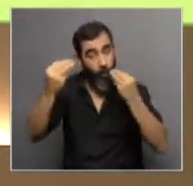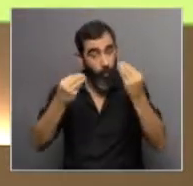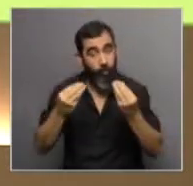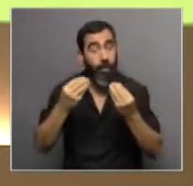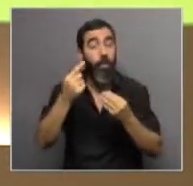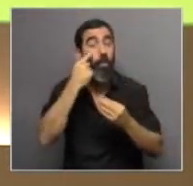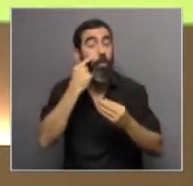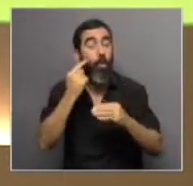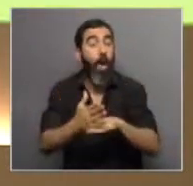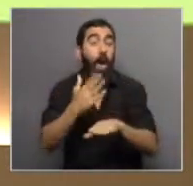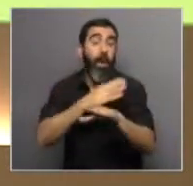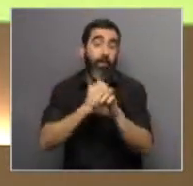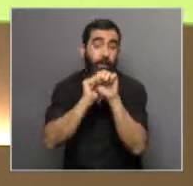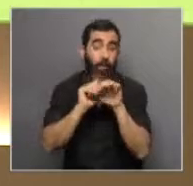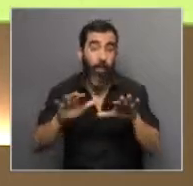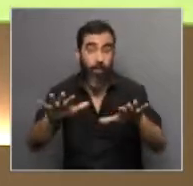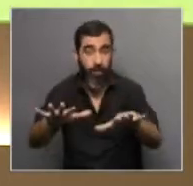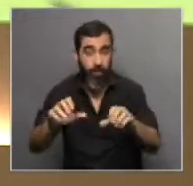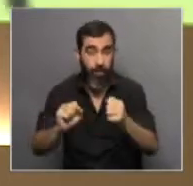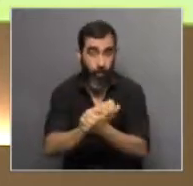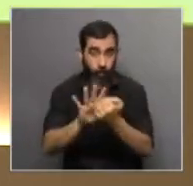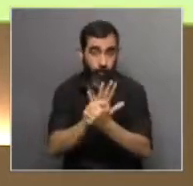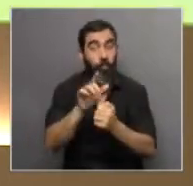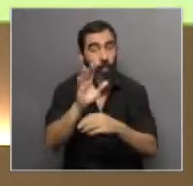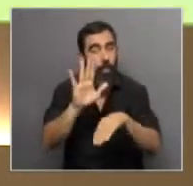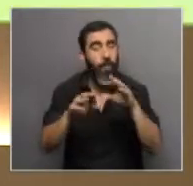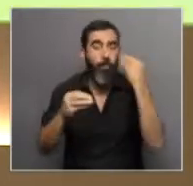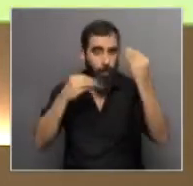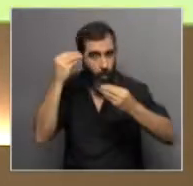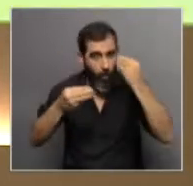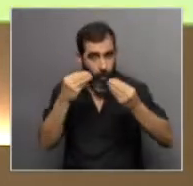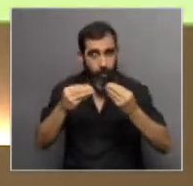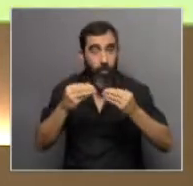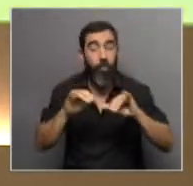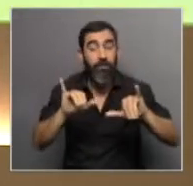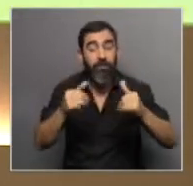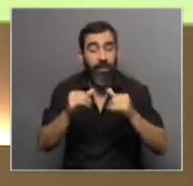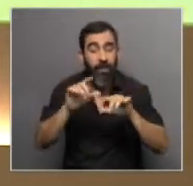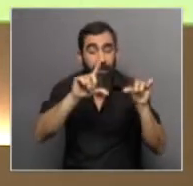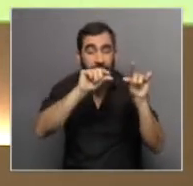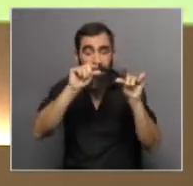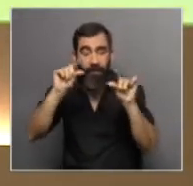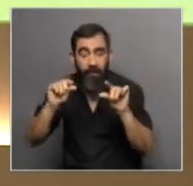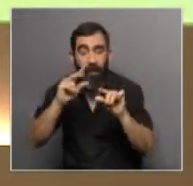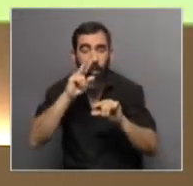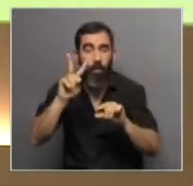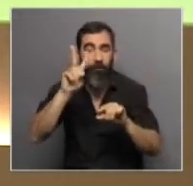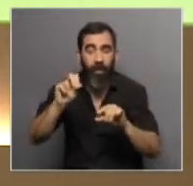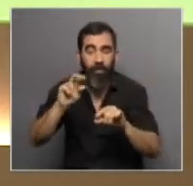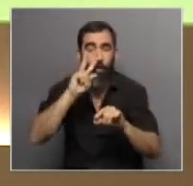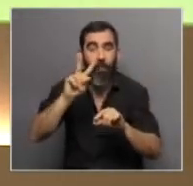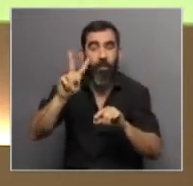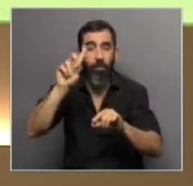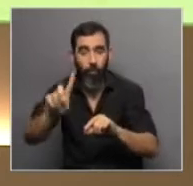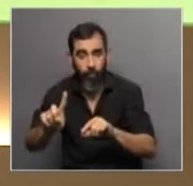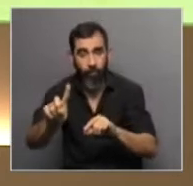Son datos prepandemia que pueden ser aún más preocupantes cuando se procesen las estadísticas de 2020 y